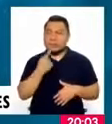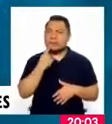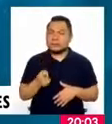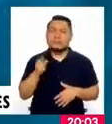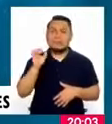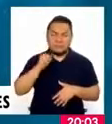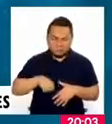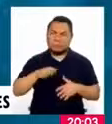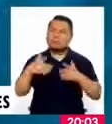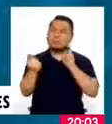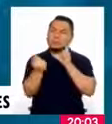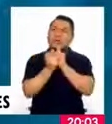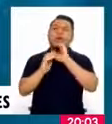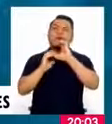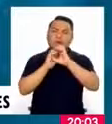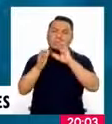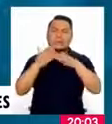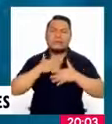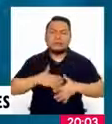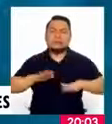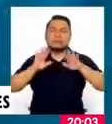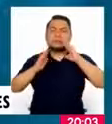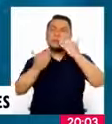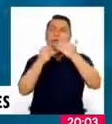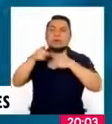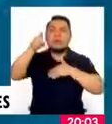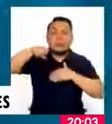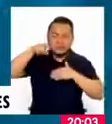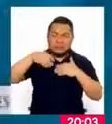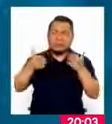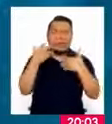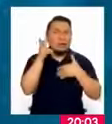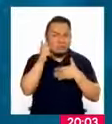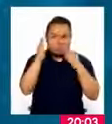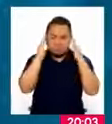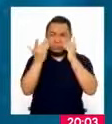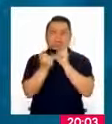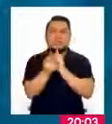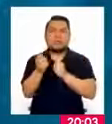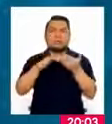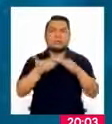su disposición para el diálogo y atender las demandas de la población local.